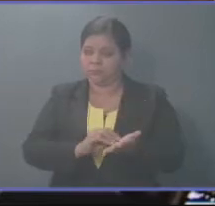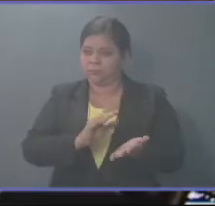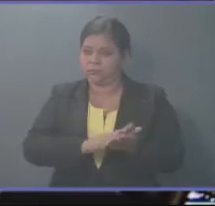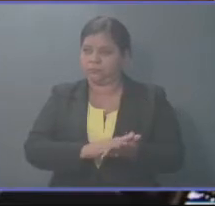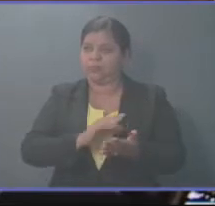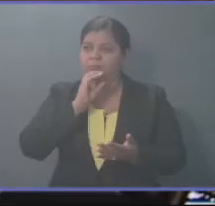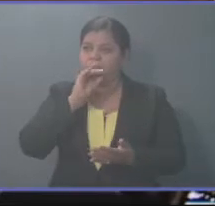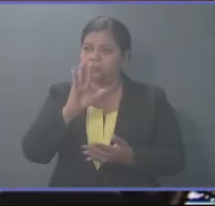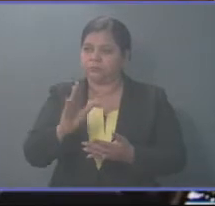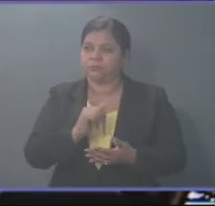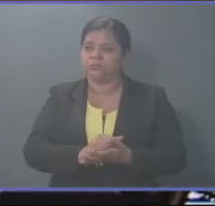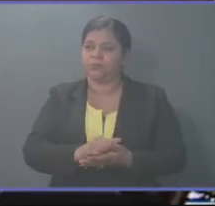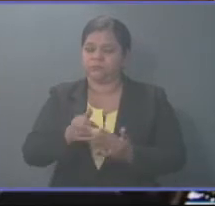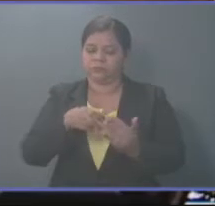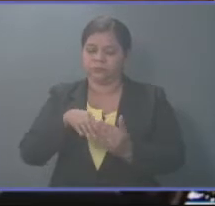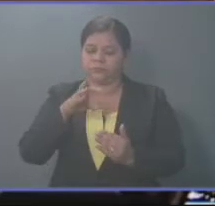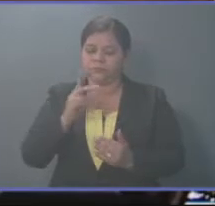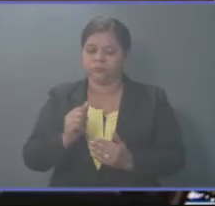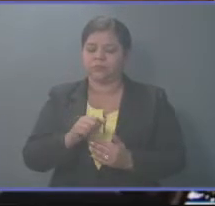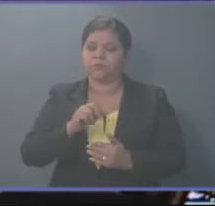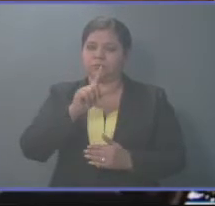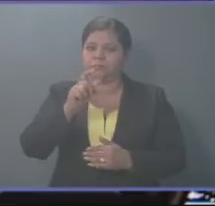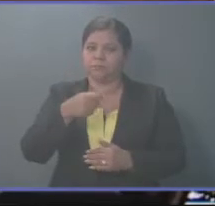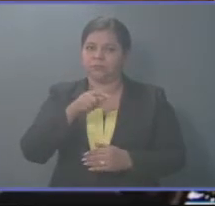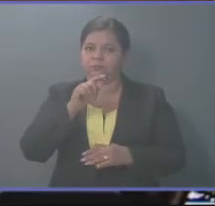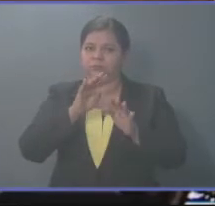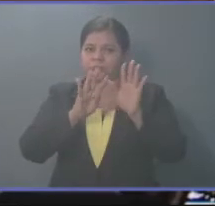refiere al expediente número